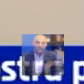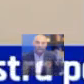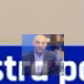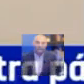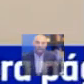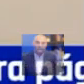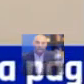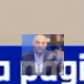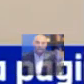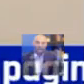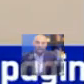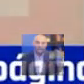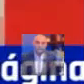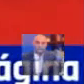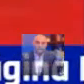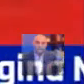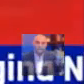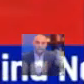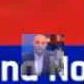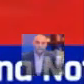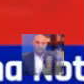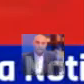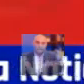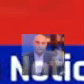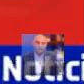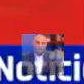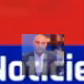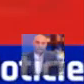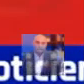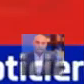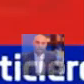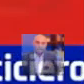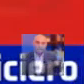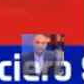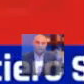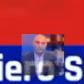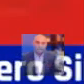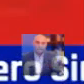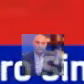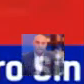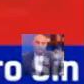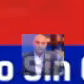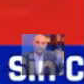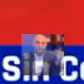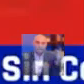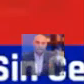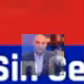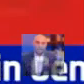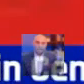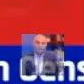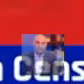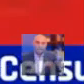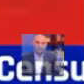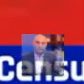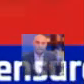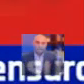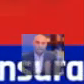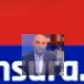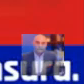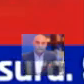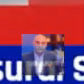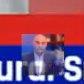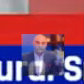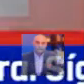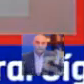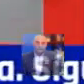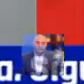Censura. Maestro Sevilla, ¿cómo estás? Te mando un abrazo. Hola, querido Vicente, público memorioso,